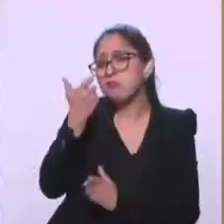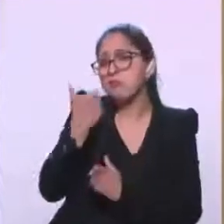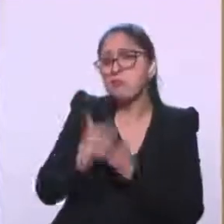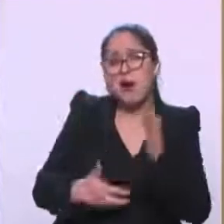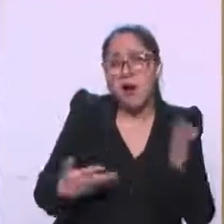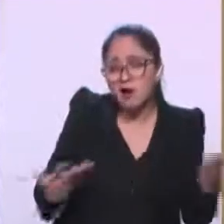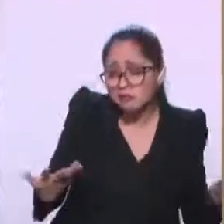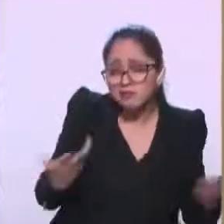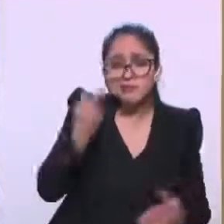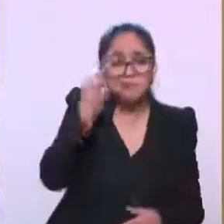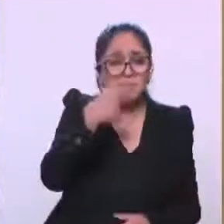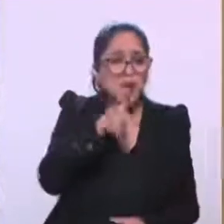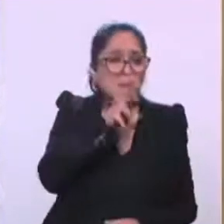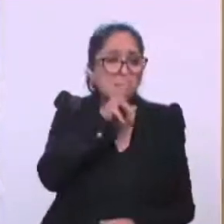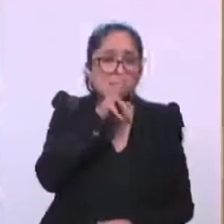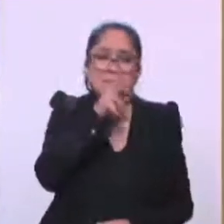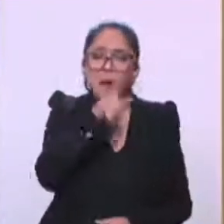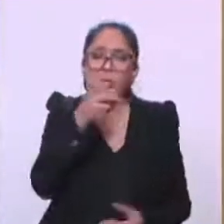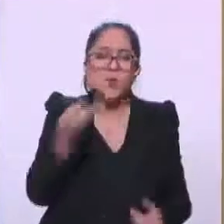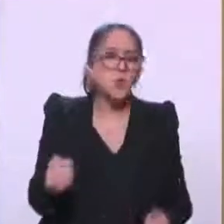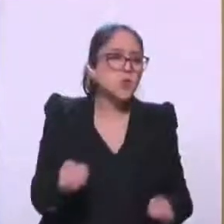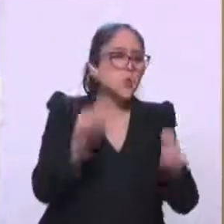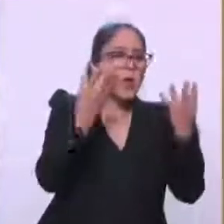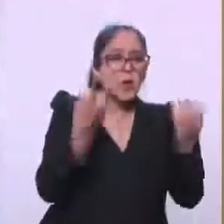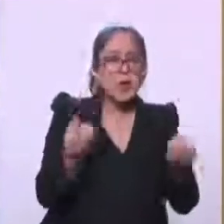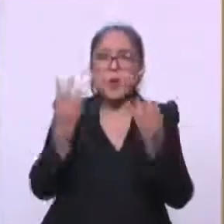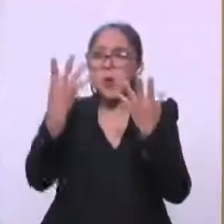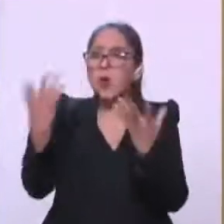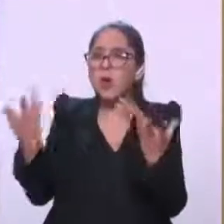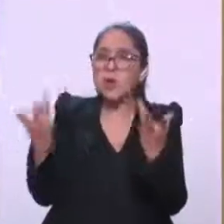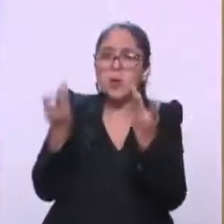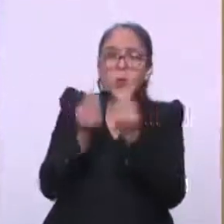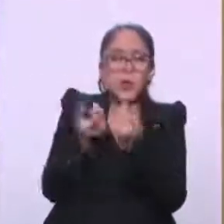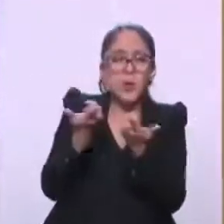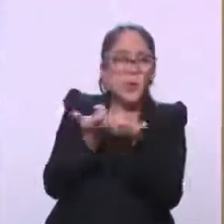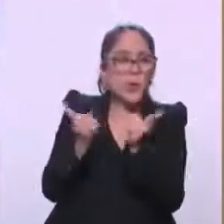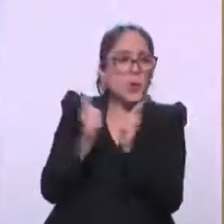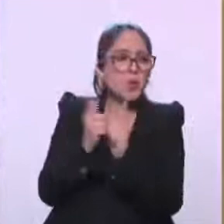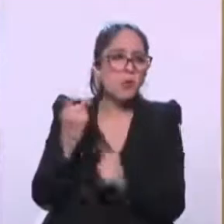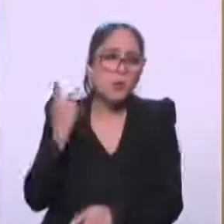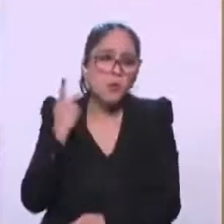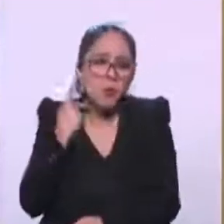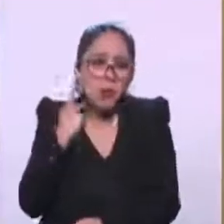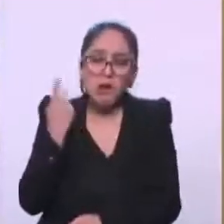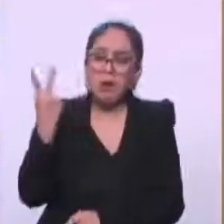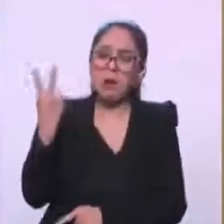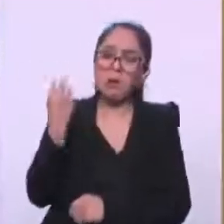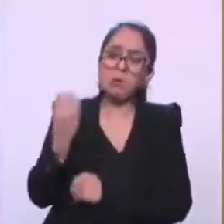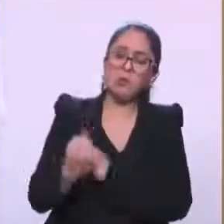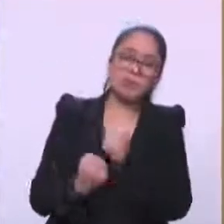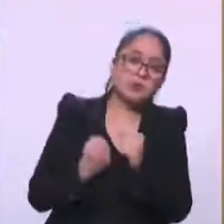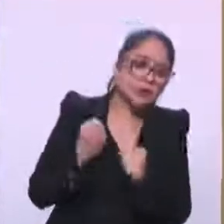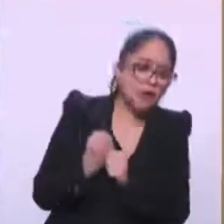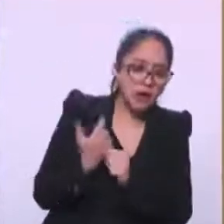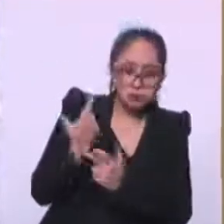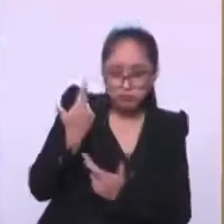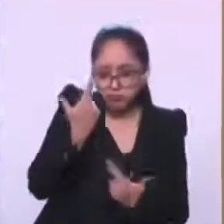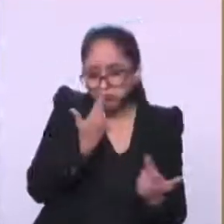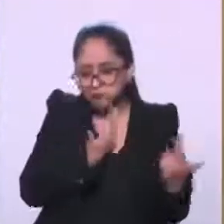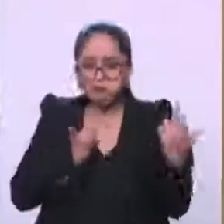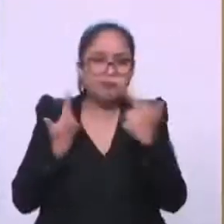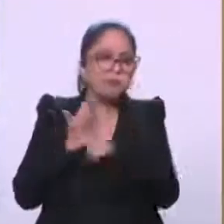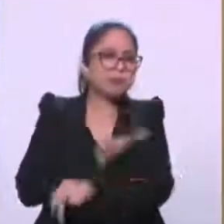las mejores mediciones son internas para partidos, dedicadas, y lamentablemente no es